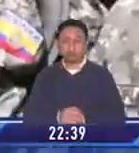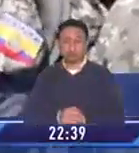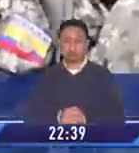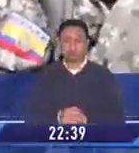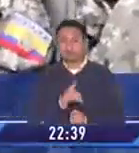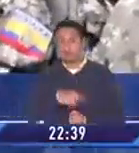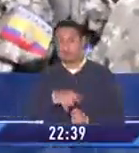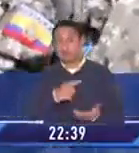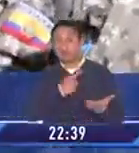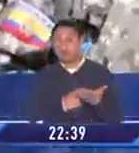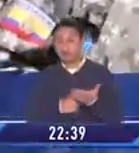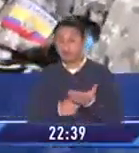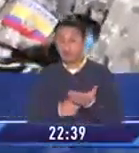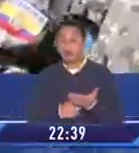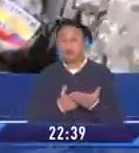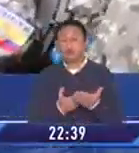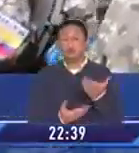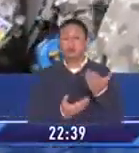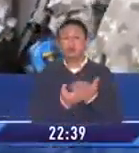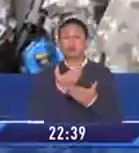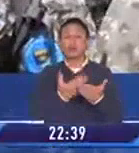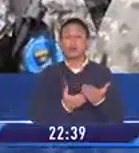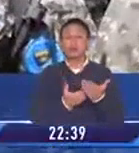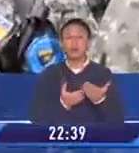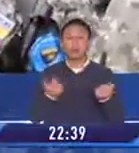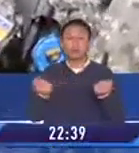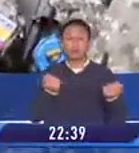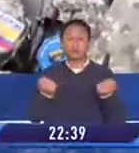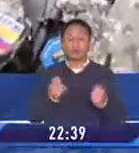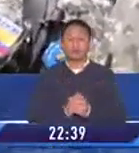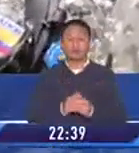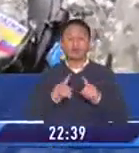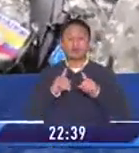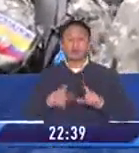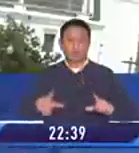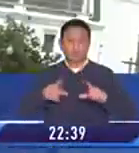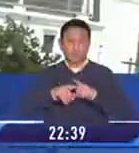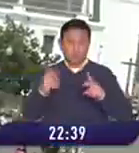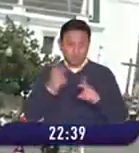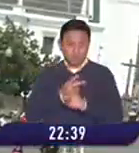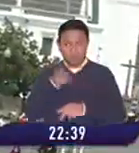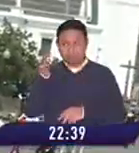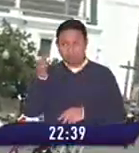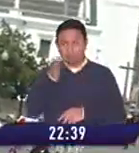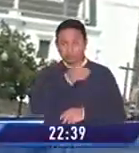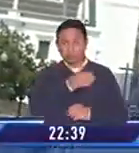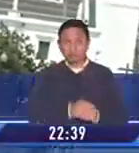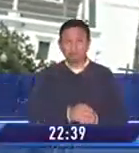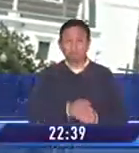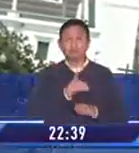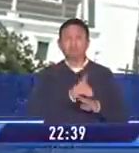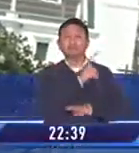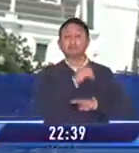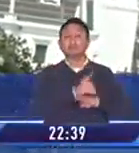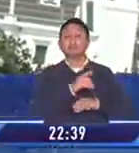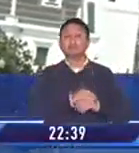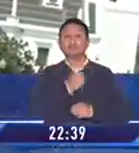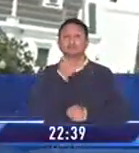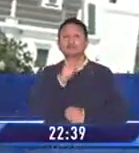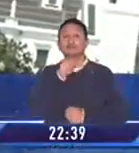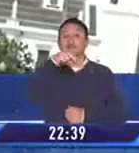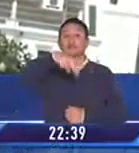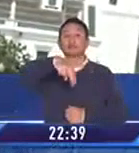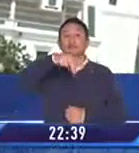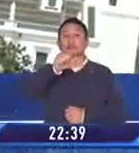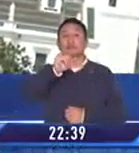analizando nuevos modelos operativos que permitan intervenir varios lugares que se han vuelto críticos. El director del SNAI informó que en esta ocasión